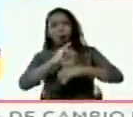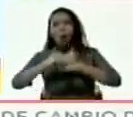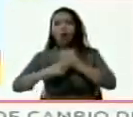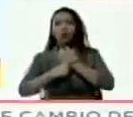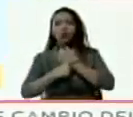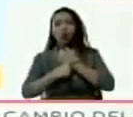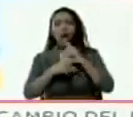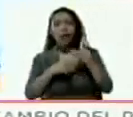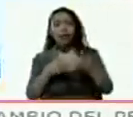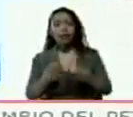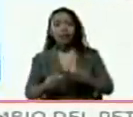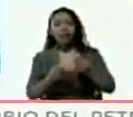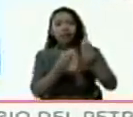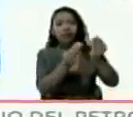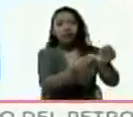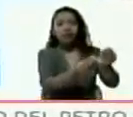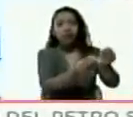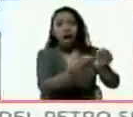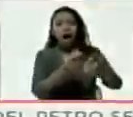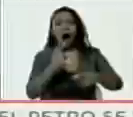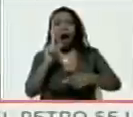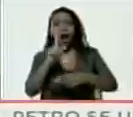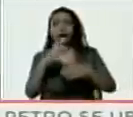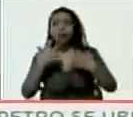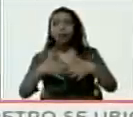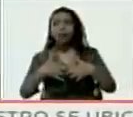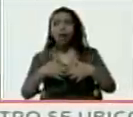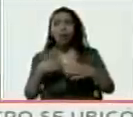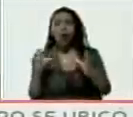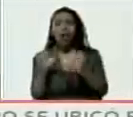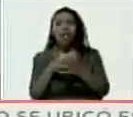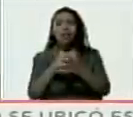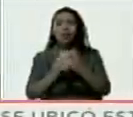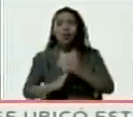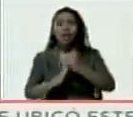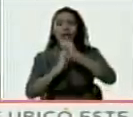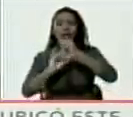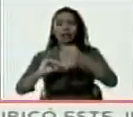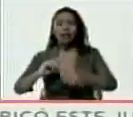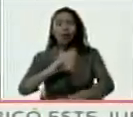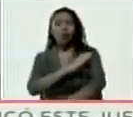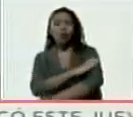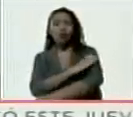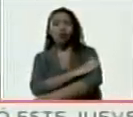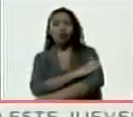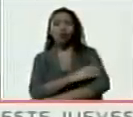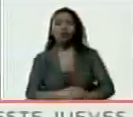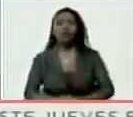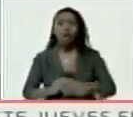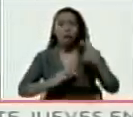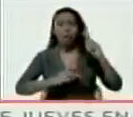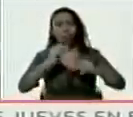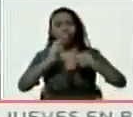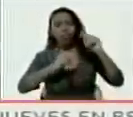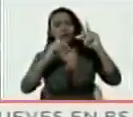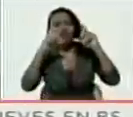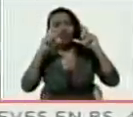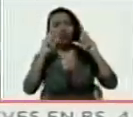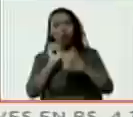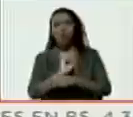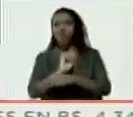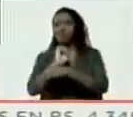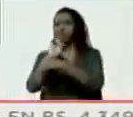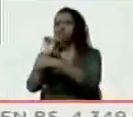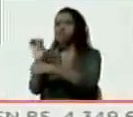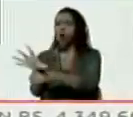fue proporcionada a la Associated Press por el equipo del líder de la oposición. Construyen la foto y Ravel se la